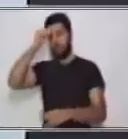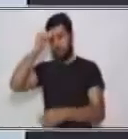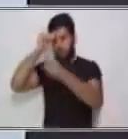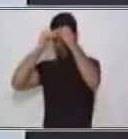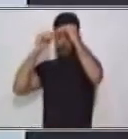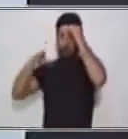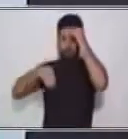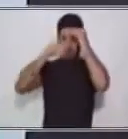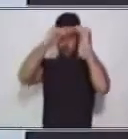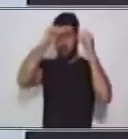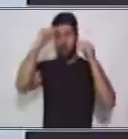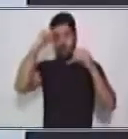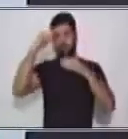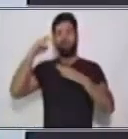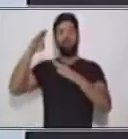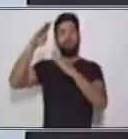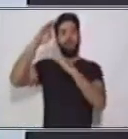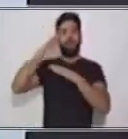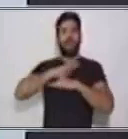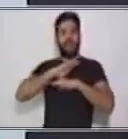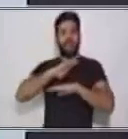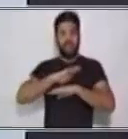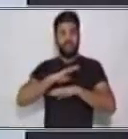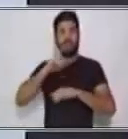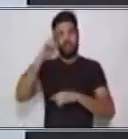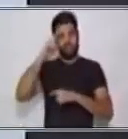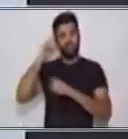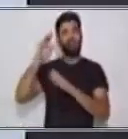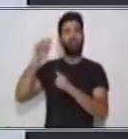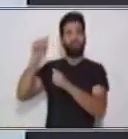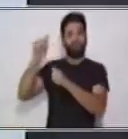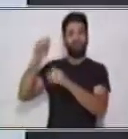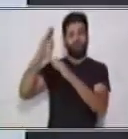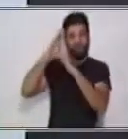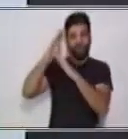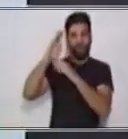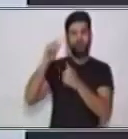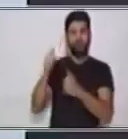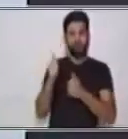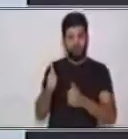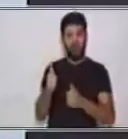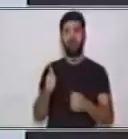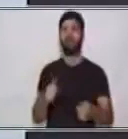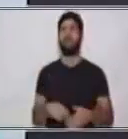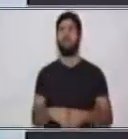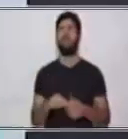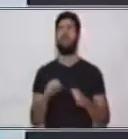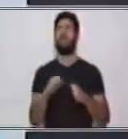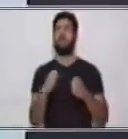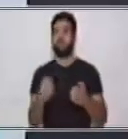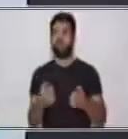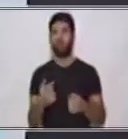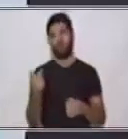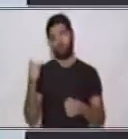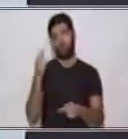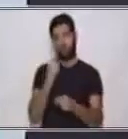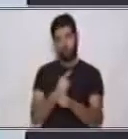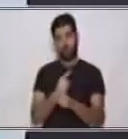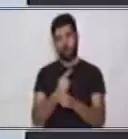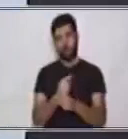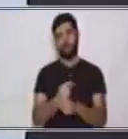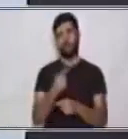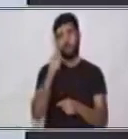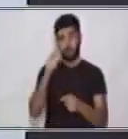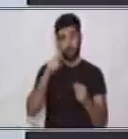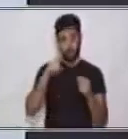a hacer a través de la lectura. Entonces, por eso un autor dice que esto es proteínico. Y por supuesto, si ustedes